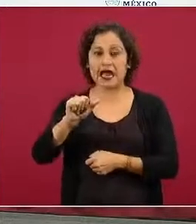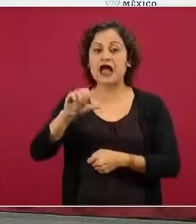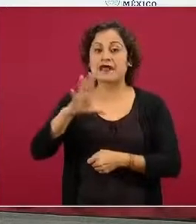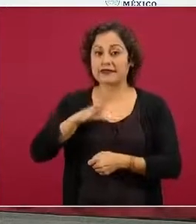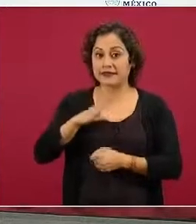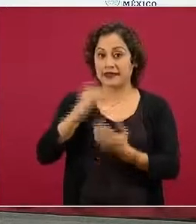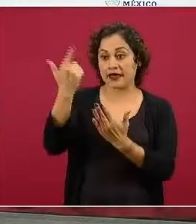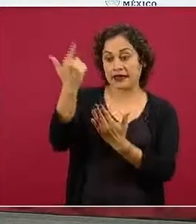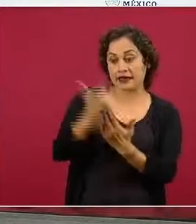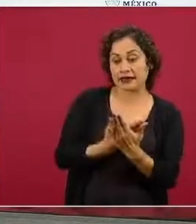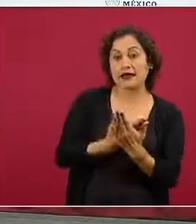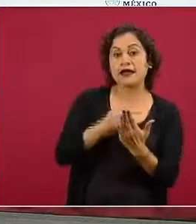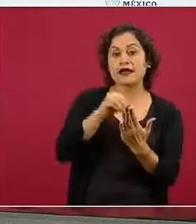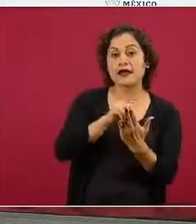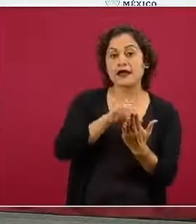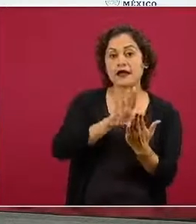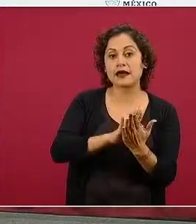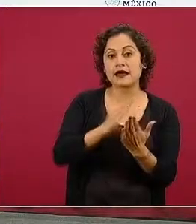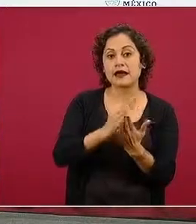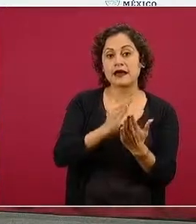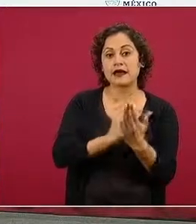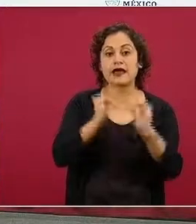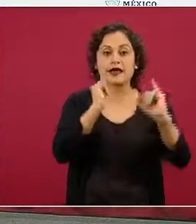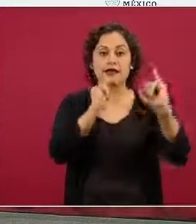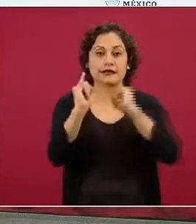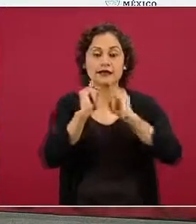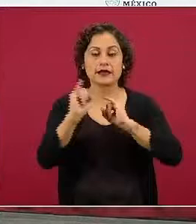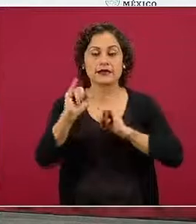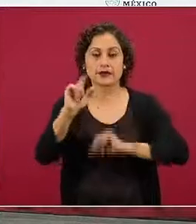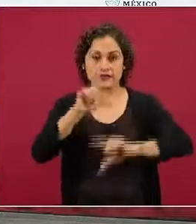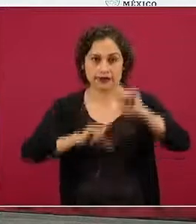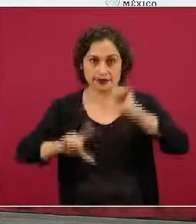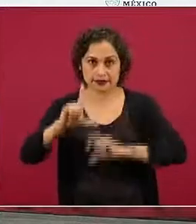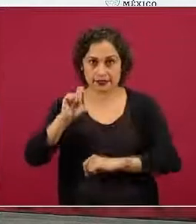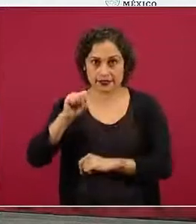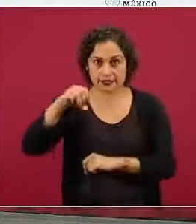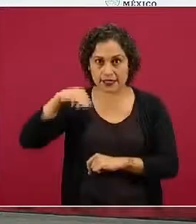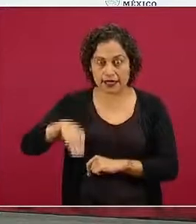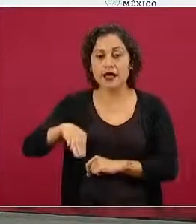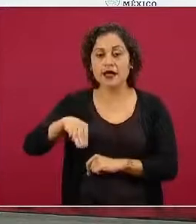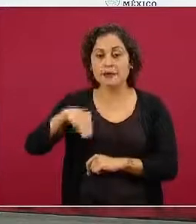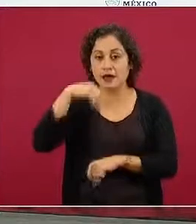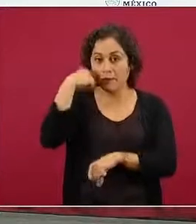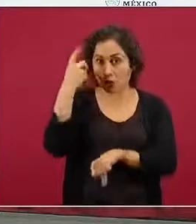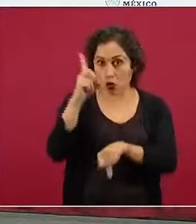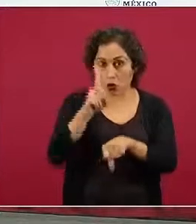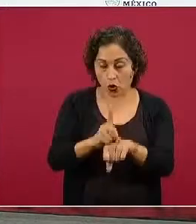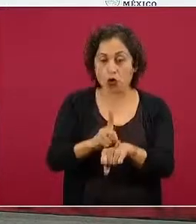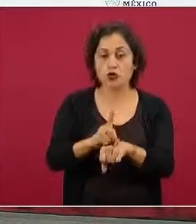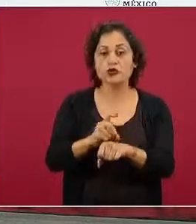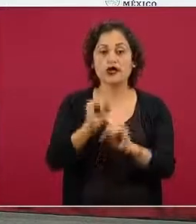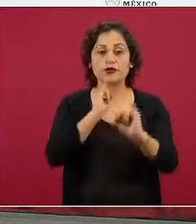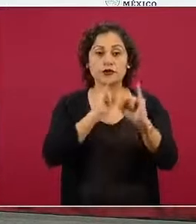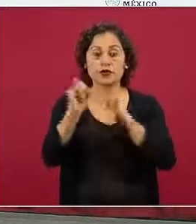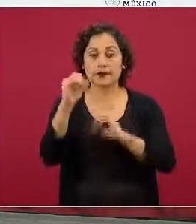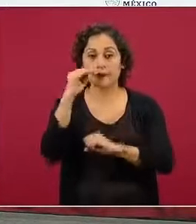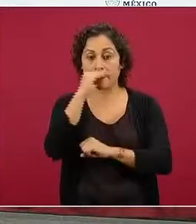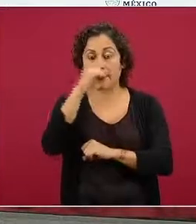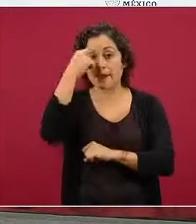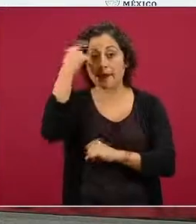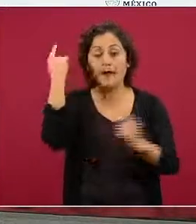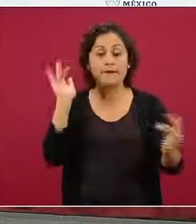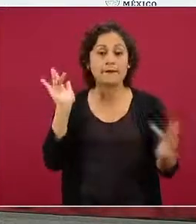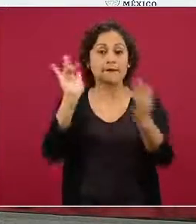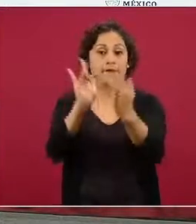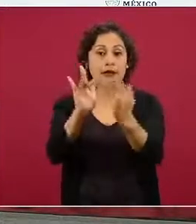directorio de intérpretes de lengua de seña mexicana de apoyo voluntario para realizar servicios de enlace con motivo